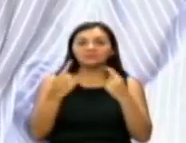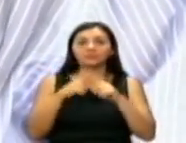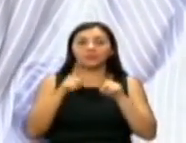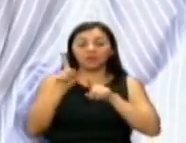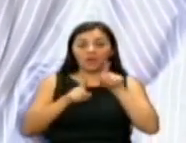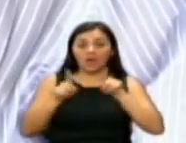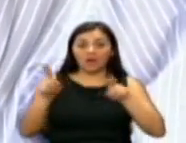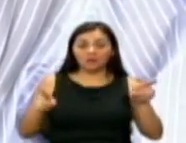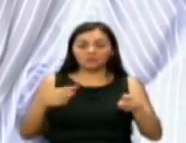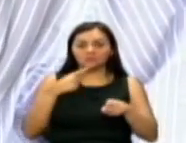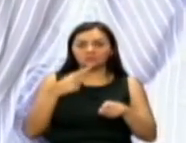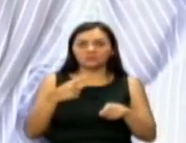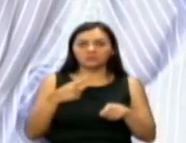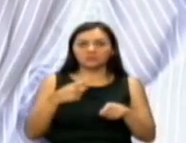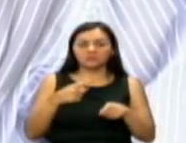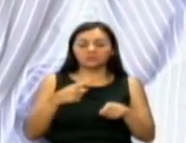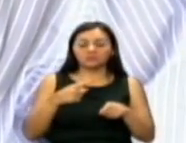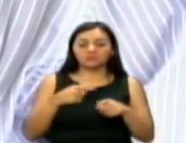ya se tiene